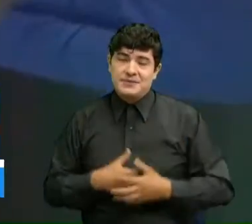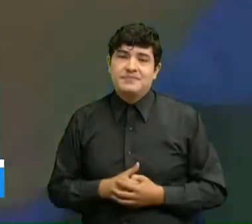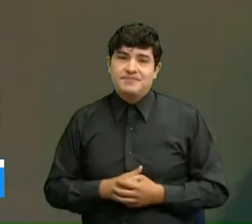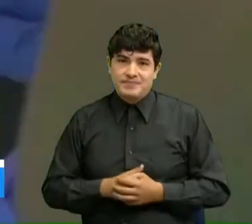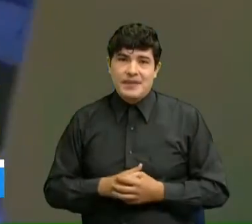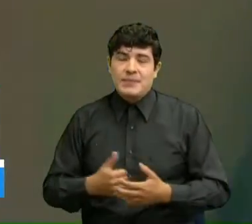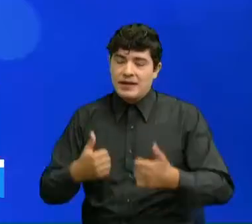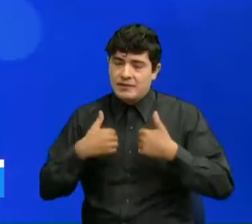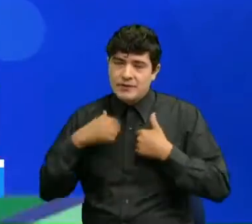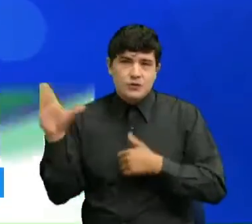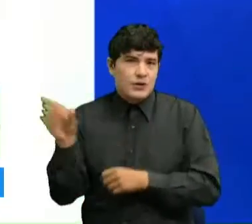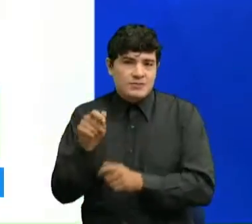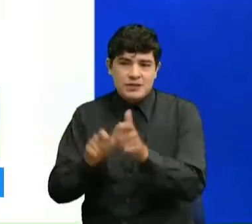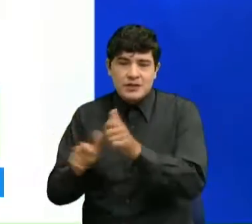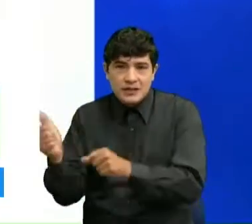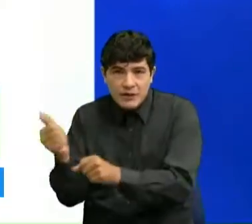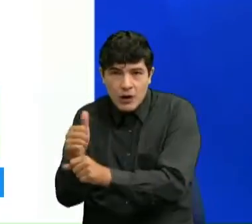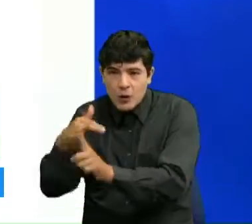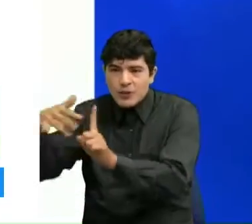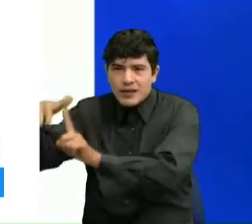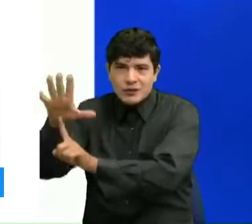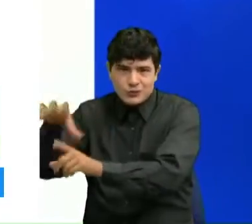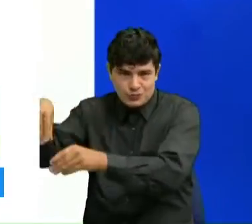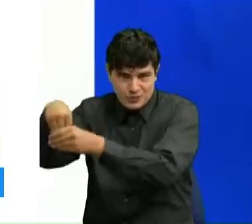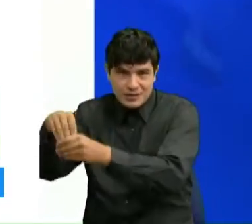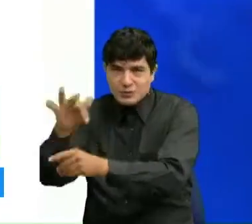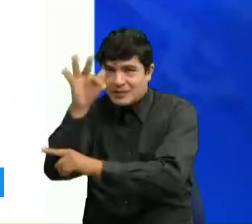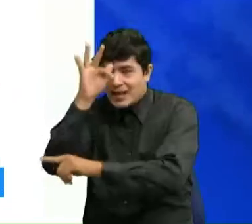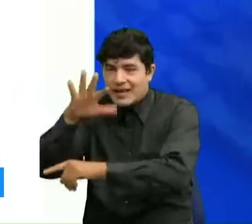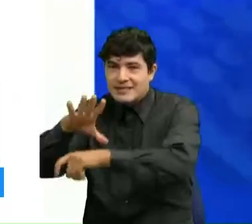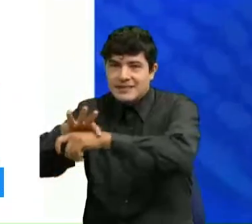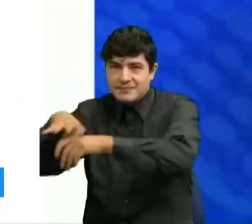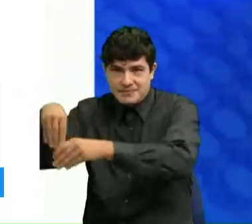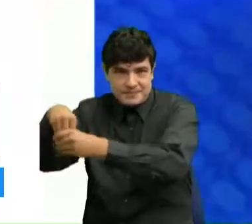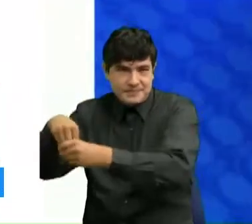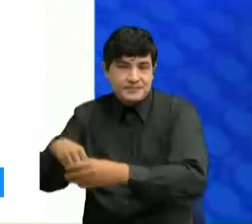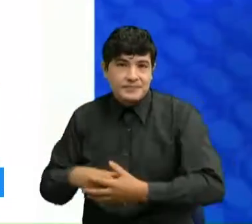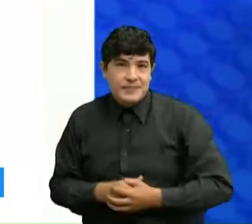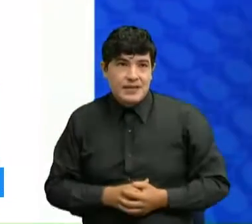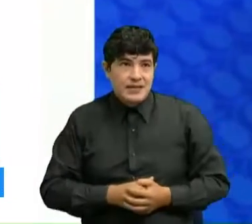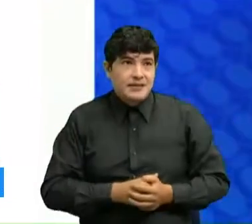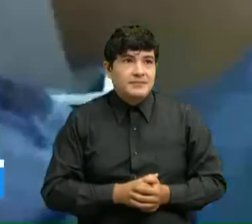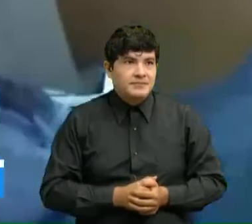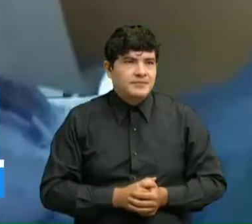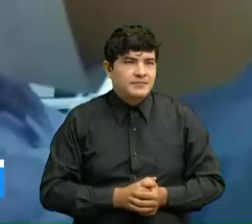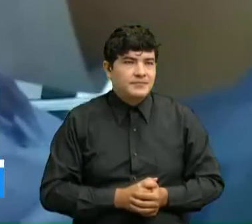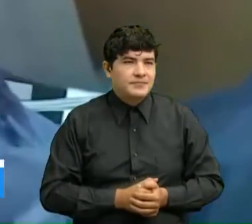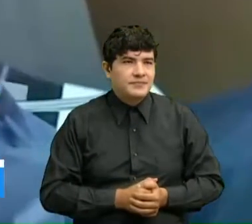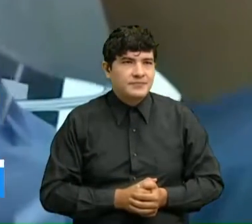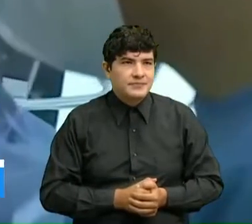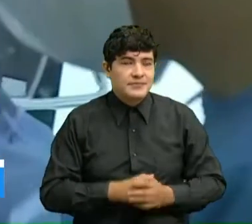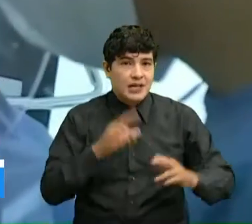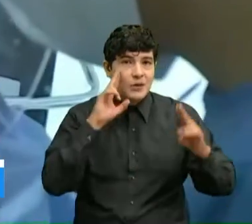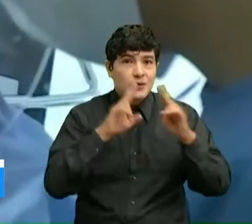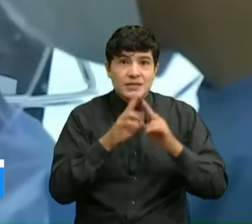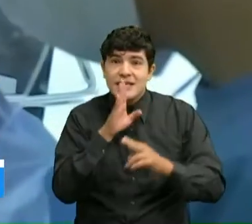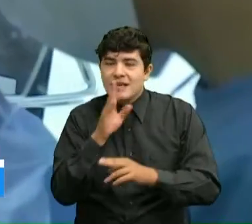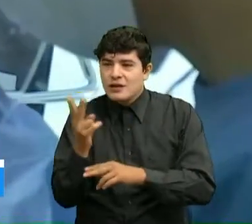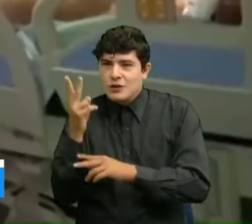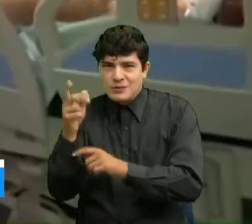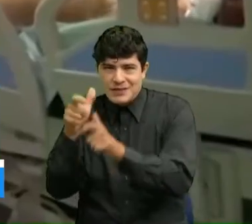todo el personal de la salud. A través de este comunicado entregado por la directiva del centro asistencial, se dio a conocer que serán 2 enfermeras,